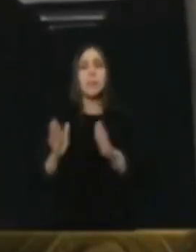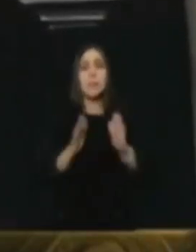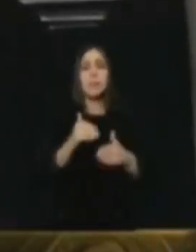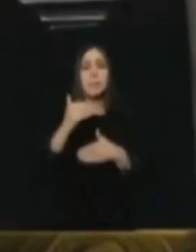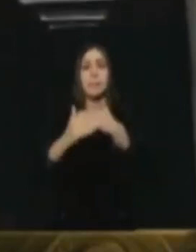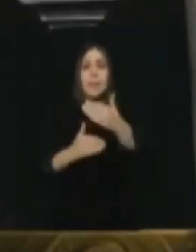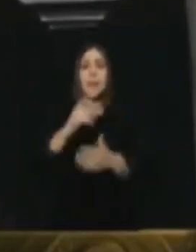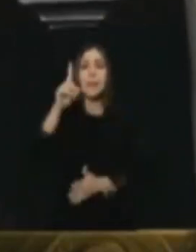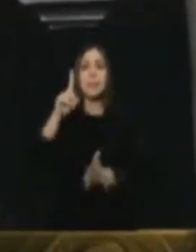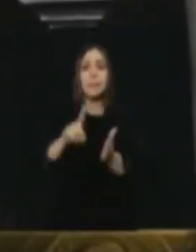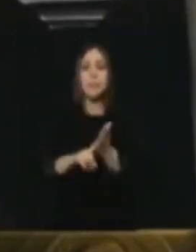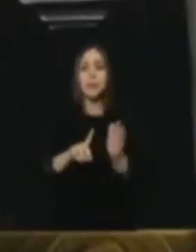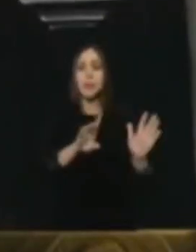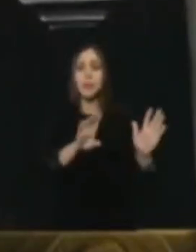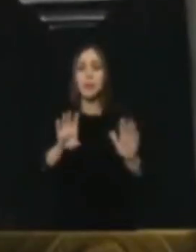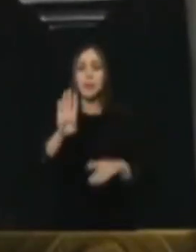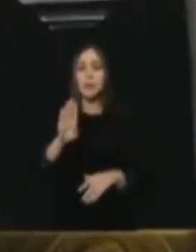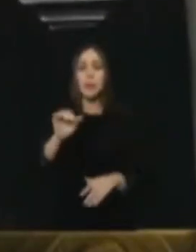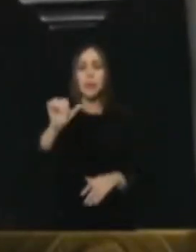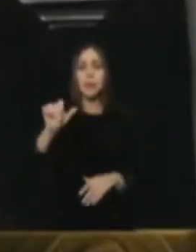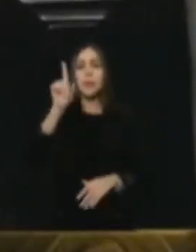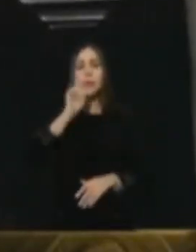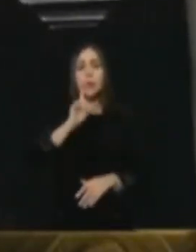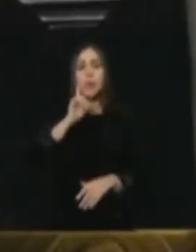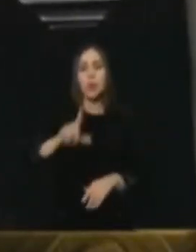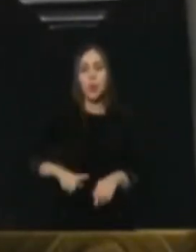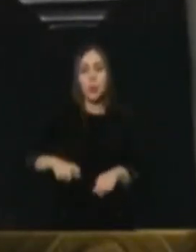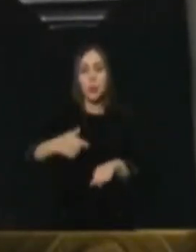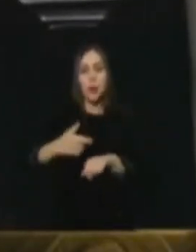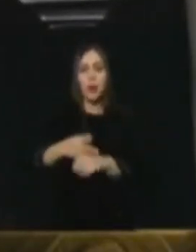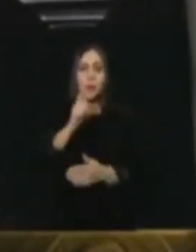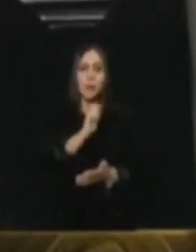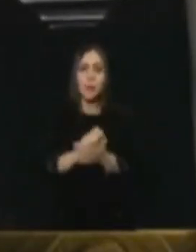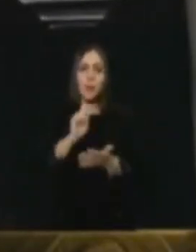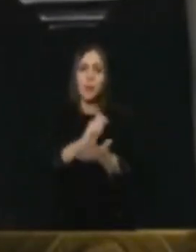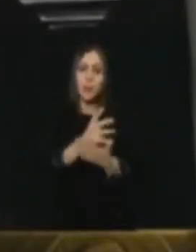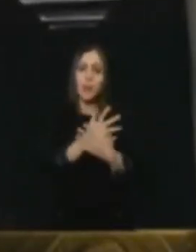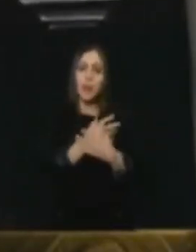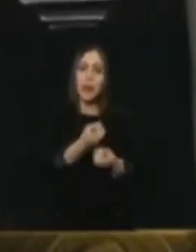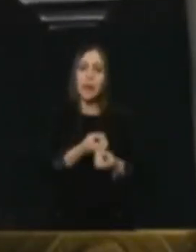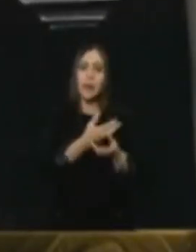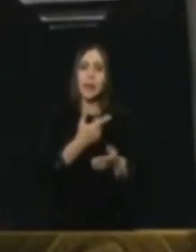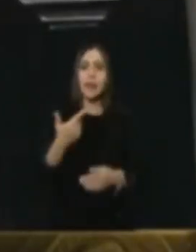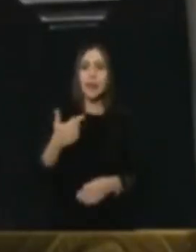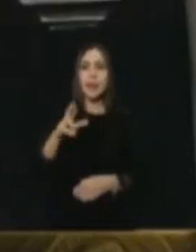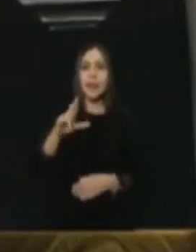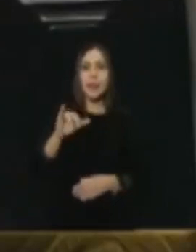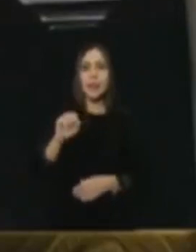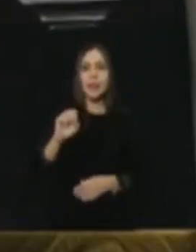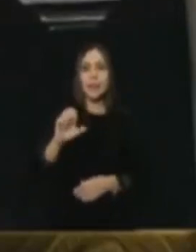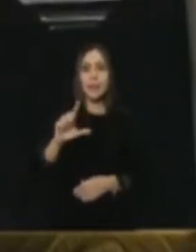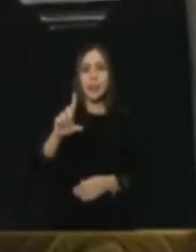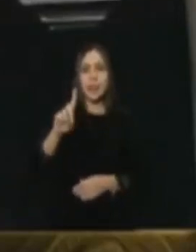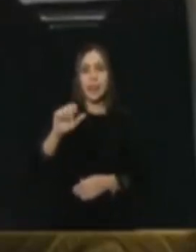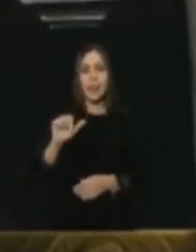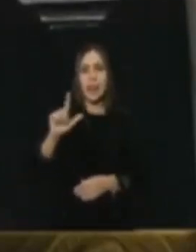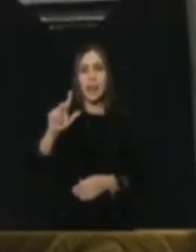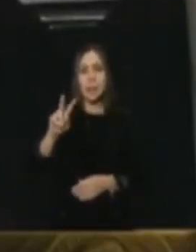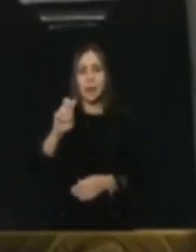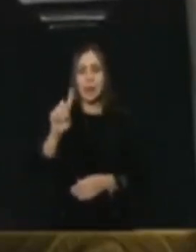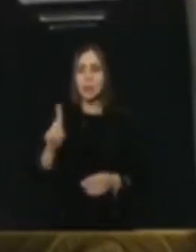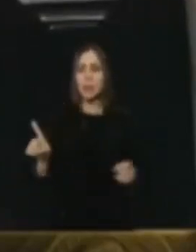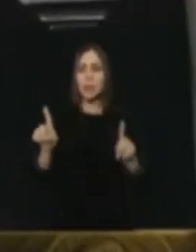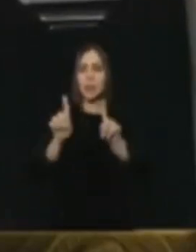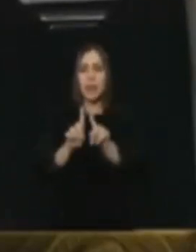1996, la poeta y gobernadora Griselda Álvarez, al lado de Ali